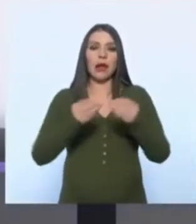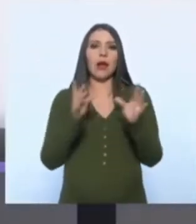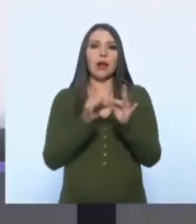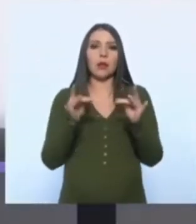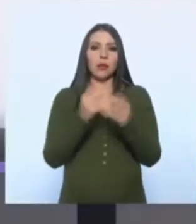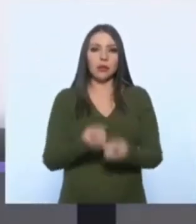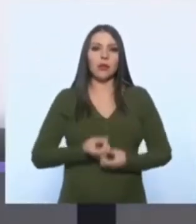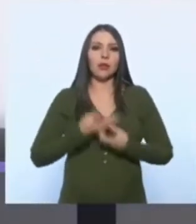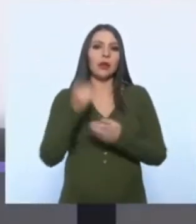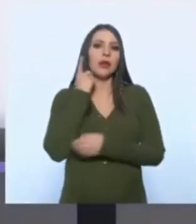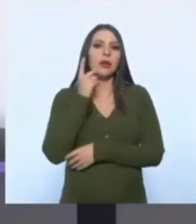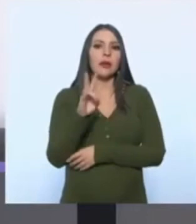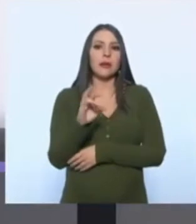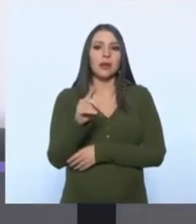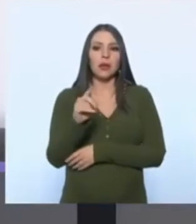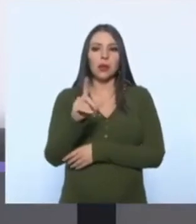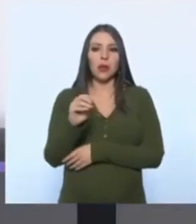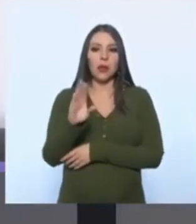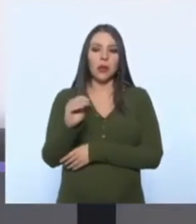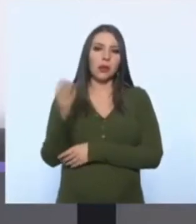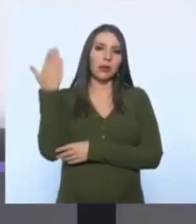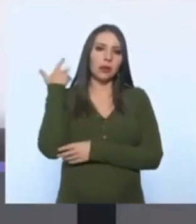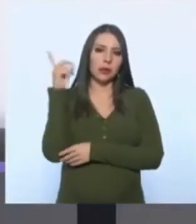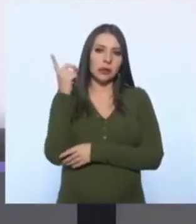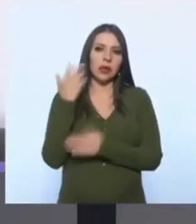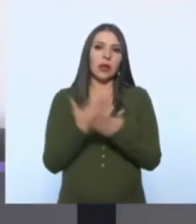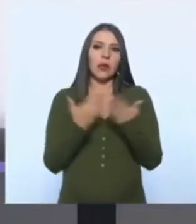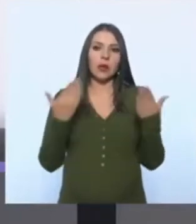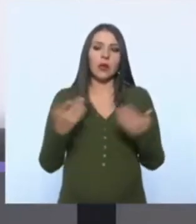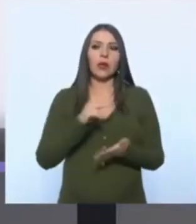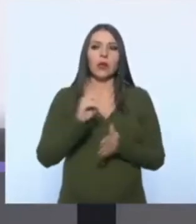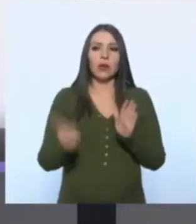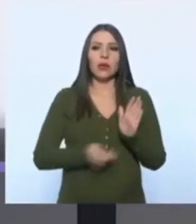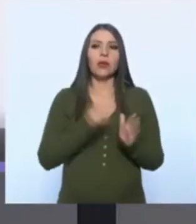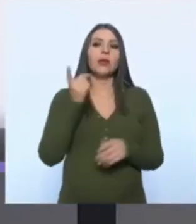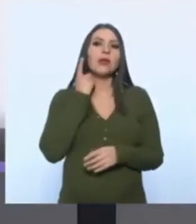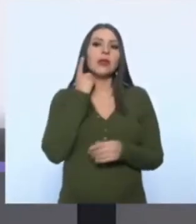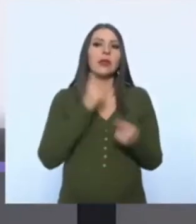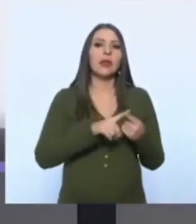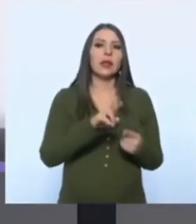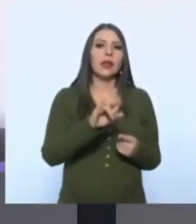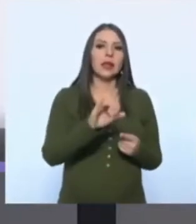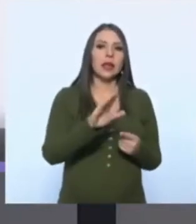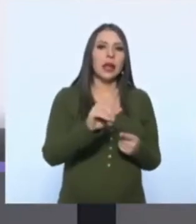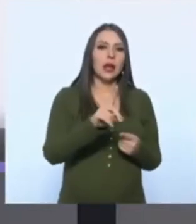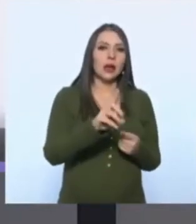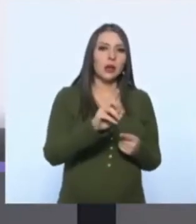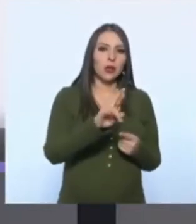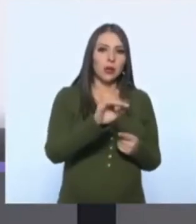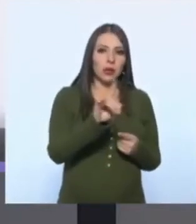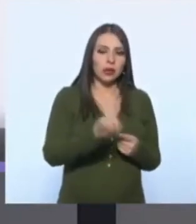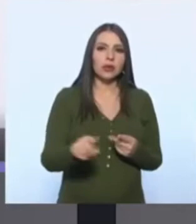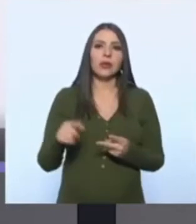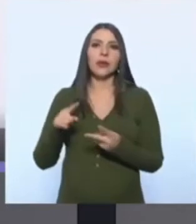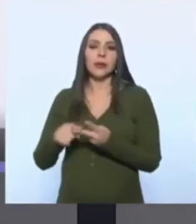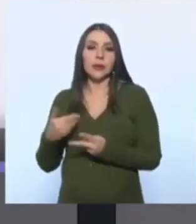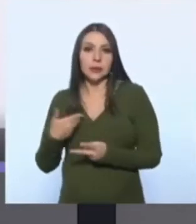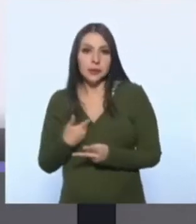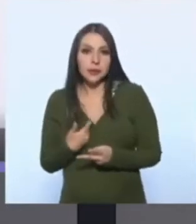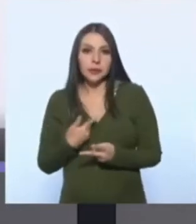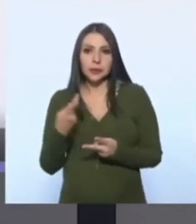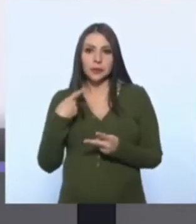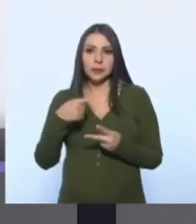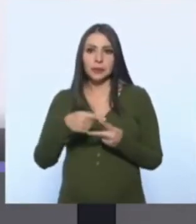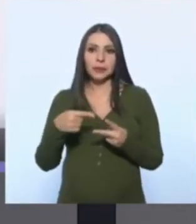Lobo la subió en diciembre y ahora la vamos a volver a subir el diputado Ricardo Ruiz y yo. vamos a volver a subir, pues yo creo que no pasa